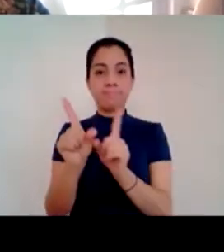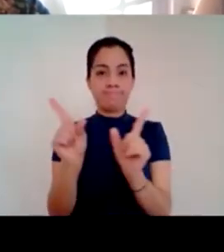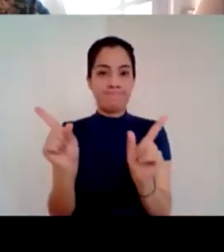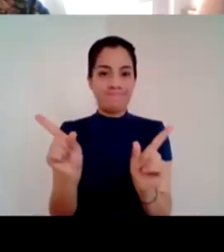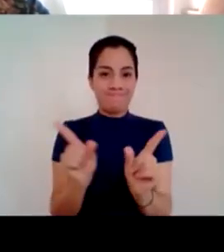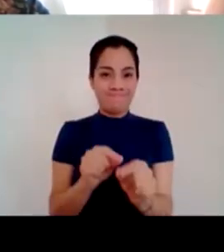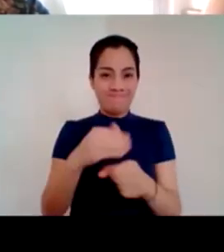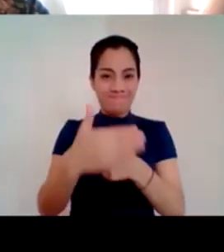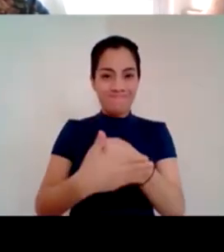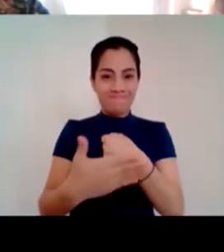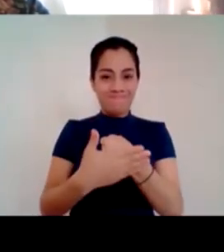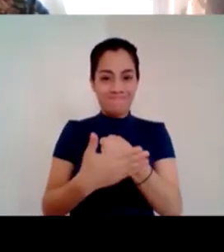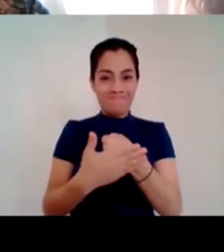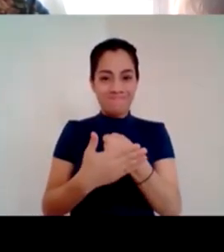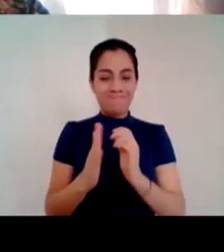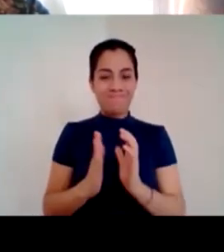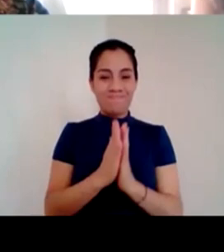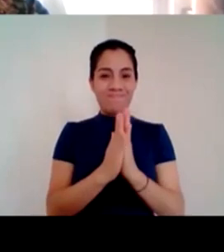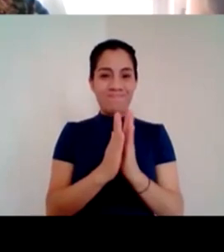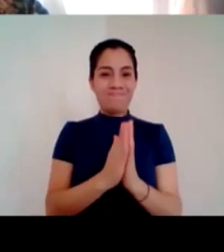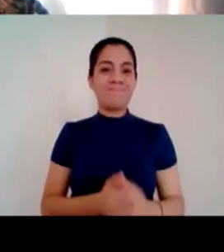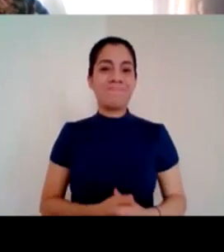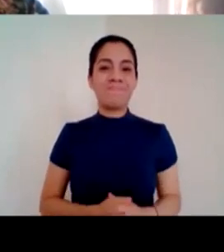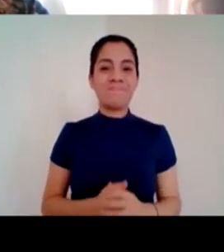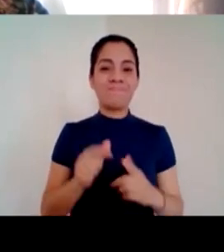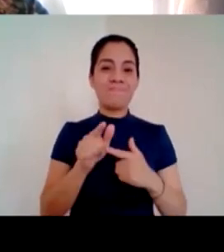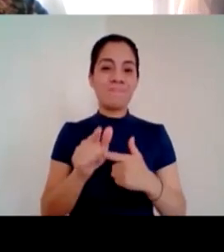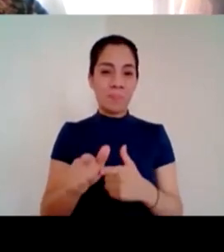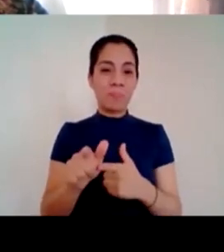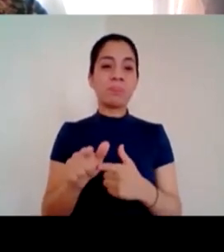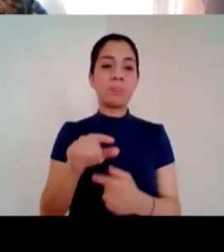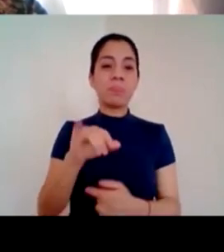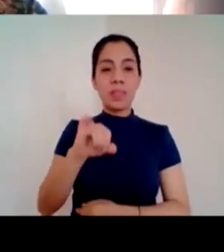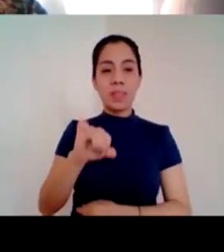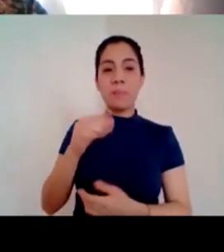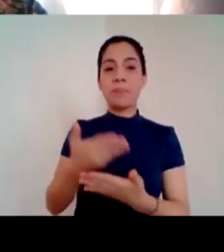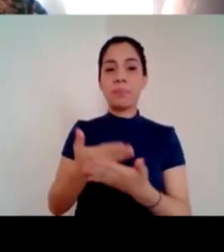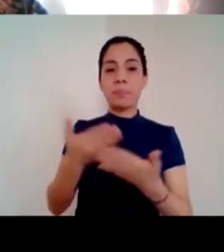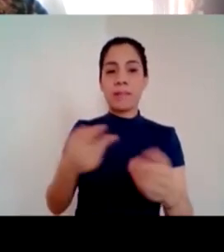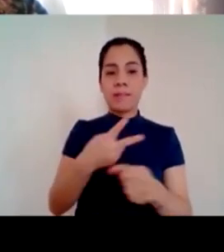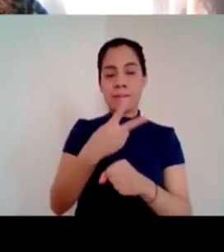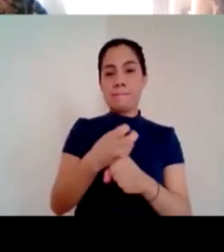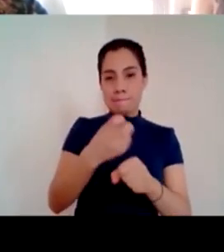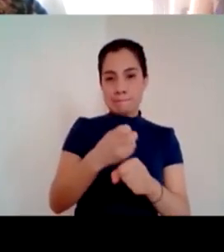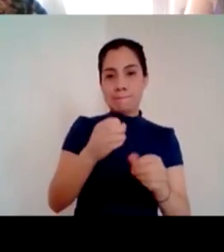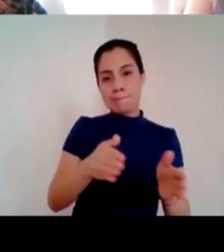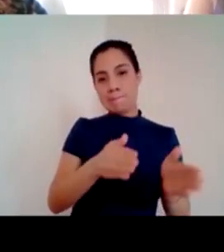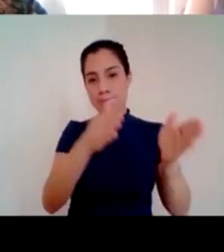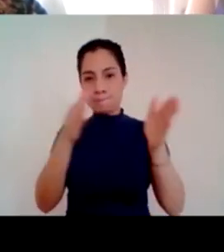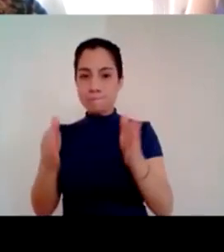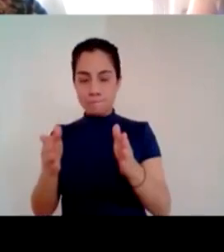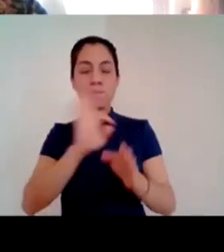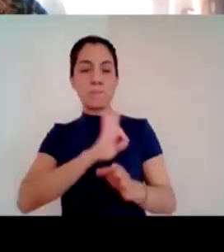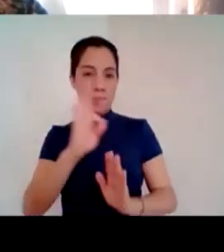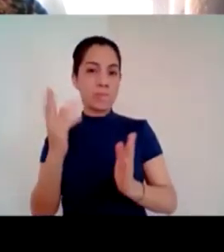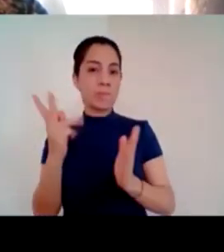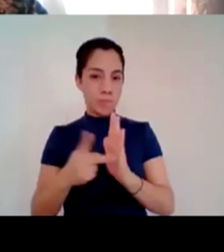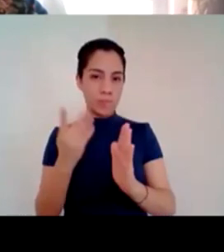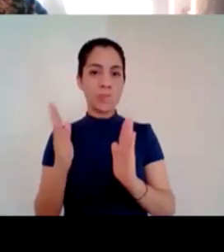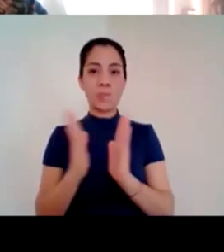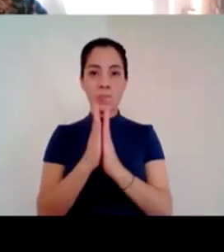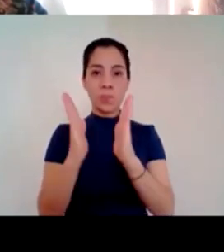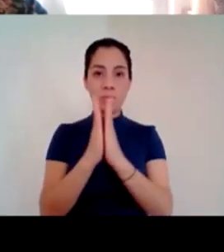próxima gracias Alejandro si ahora vamos a tener una segunda ronda entonces podemos seguir desarrollando yo quiero